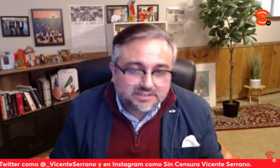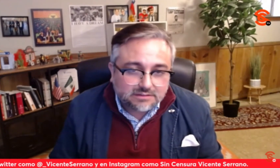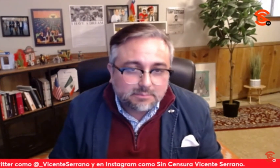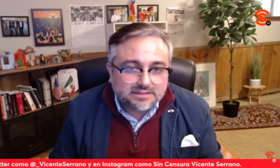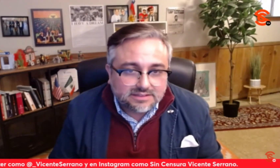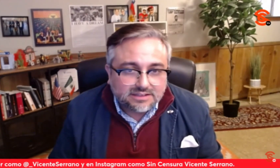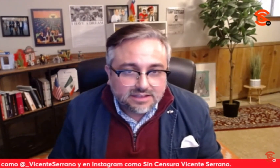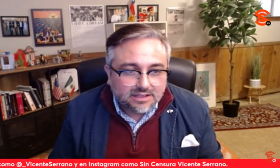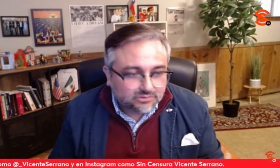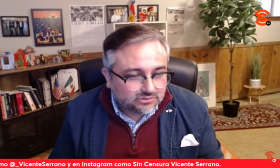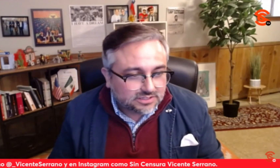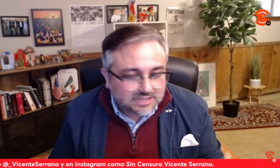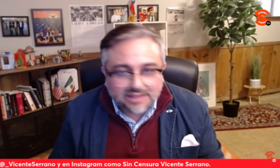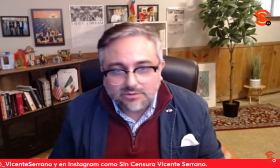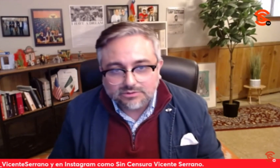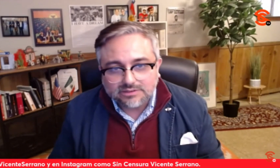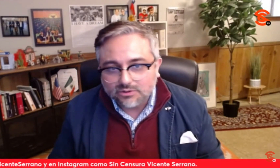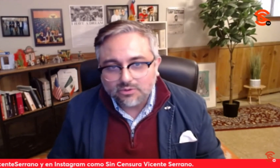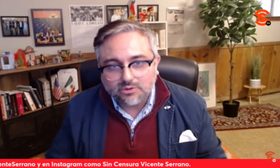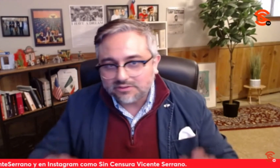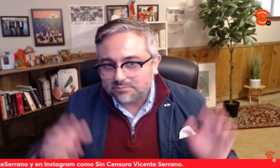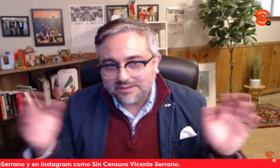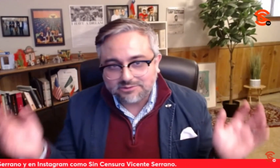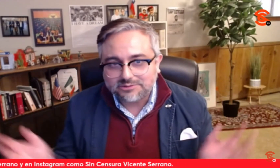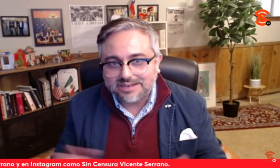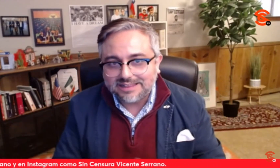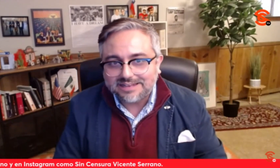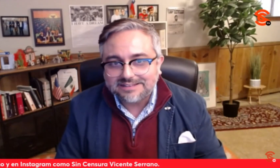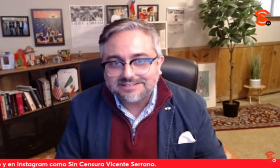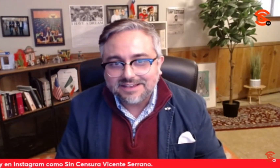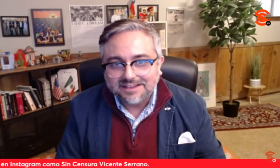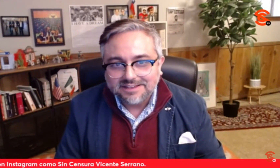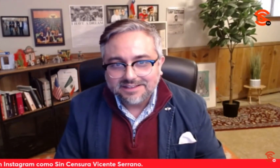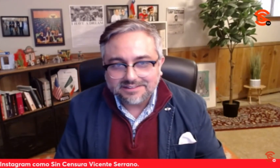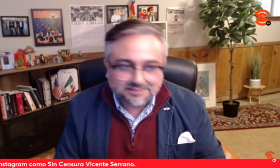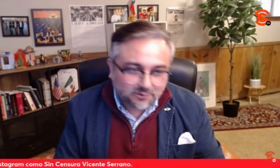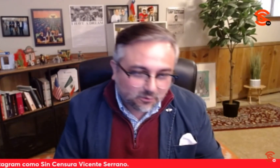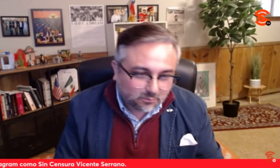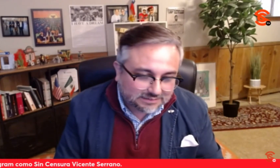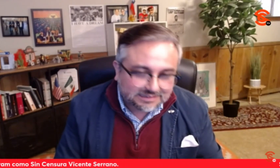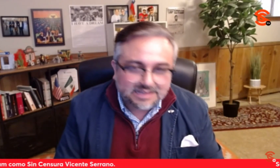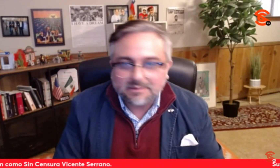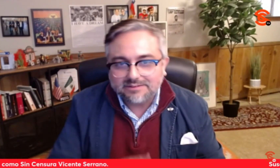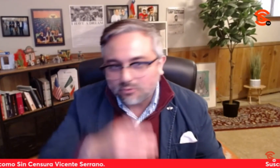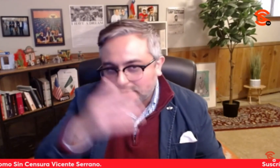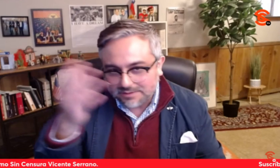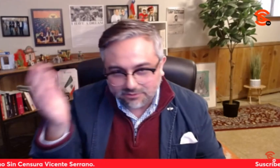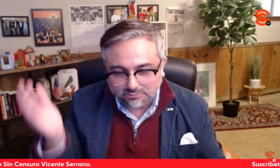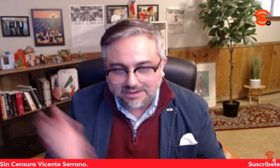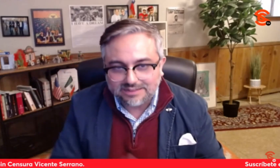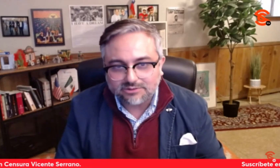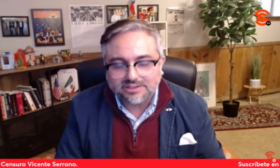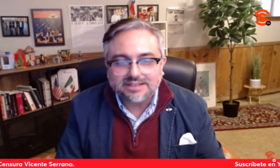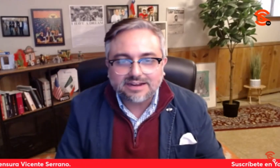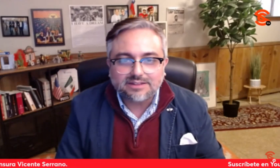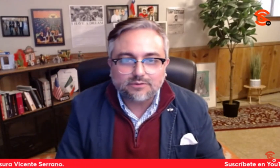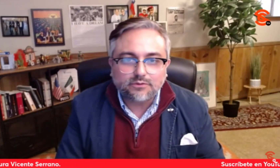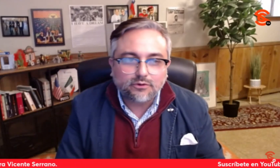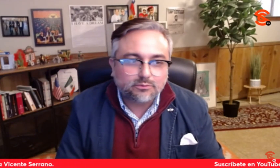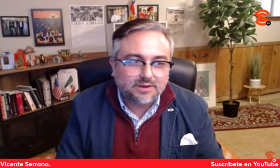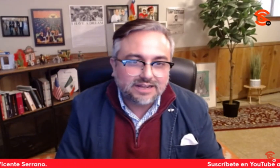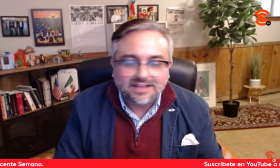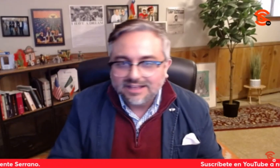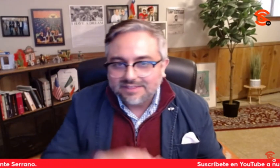después efectivamente son citados en todos los espacios de la derecha, de Ciro Gómez Leiva, en su Cueva de los Malandros ahí en